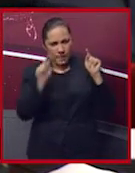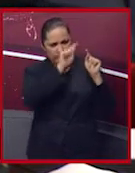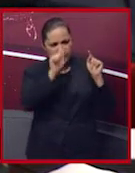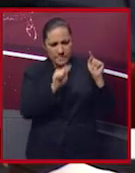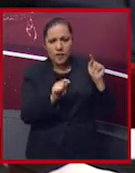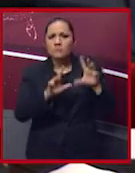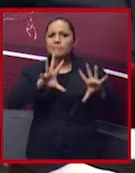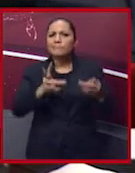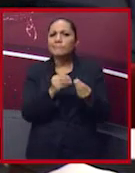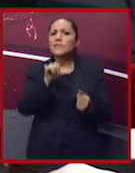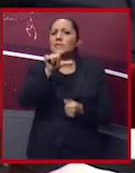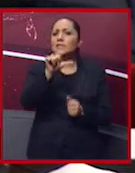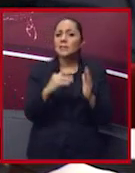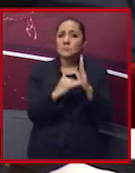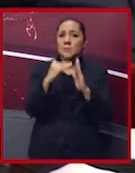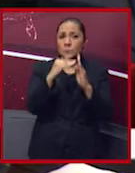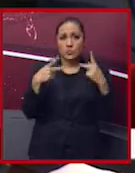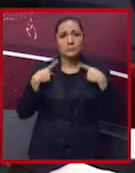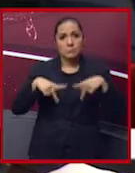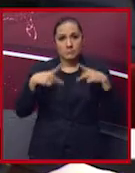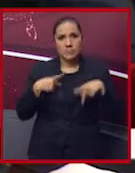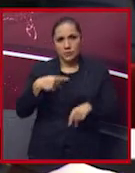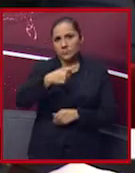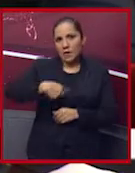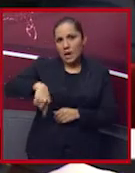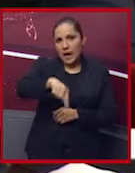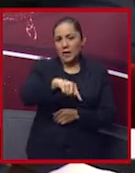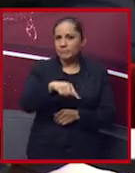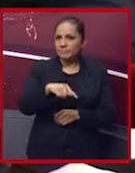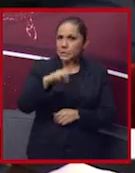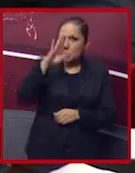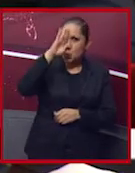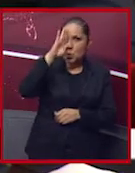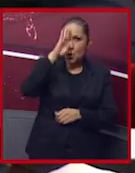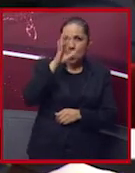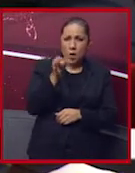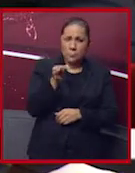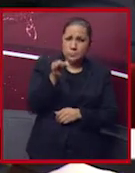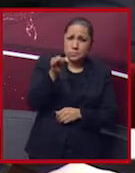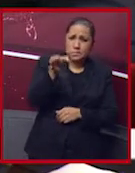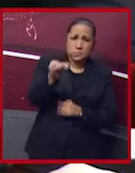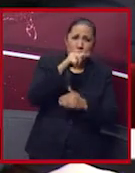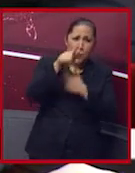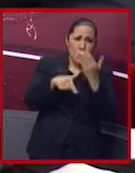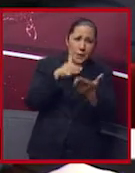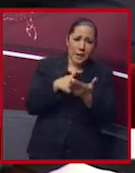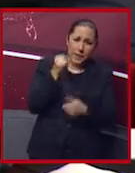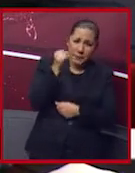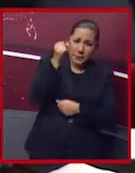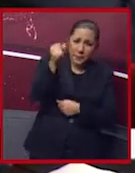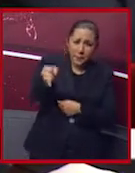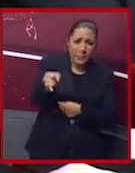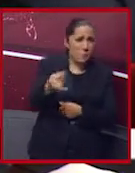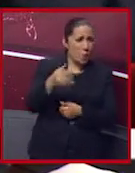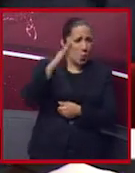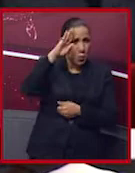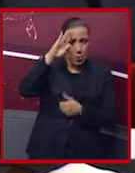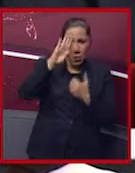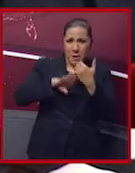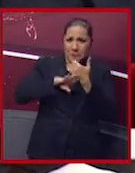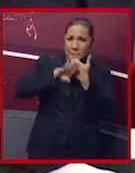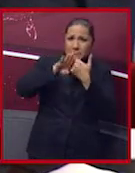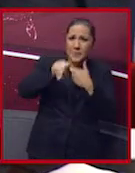de 16 millones de personas que sufren alta marginación o muy alta marginación. Geográficamente